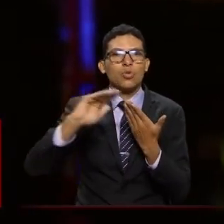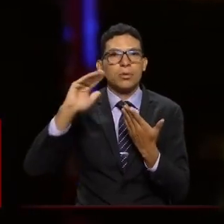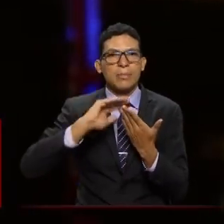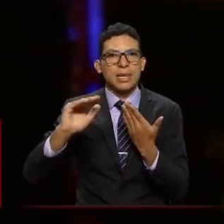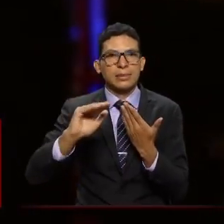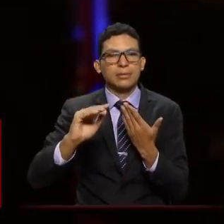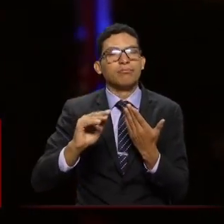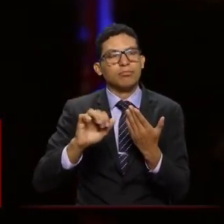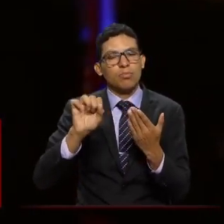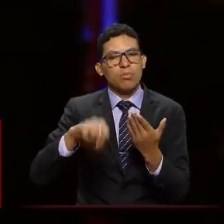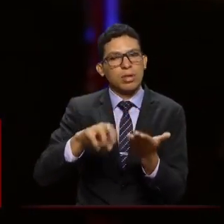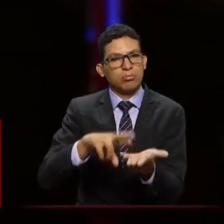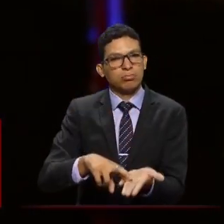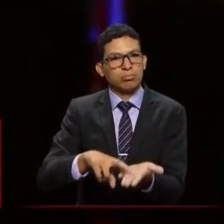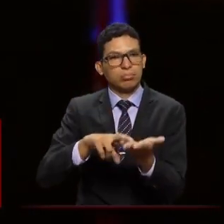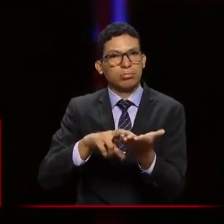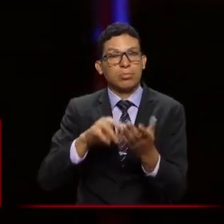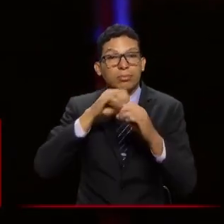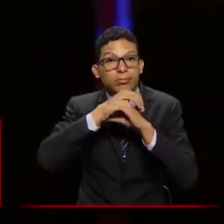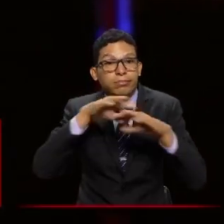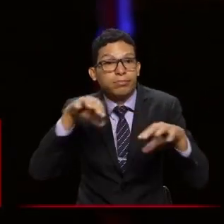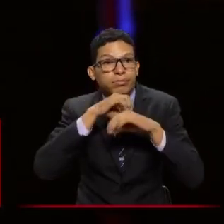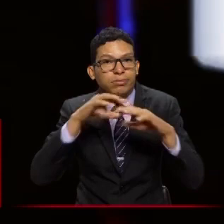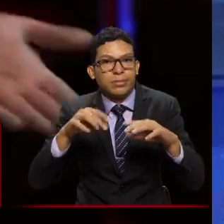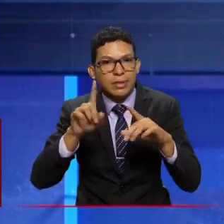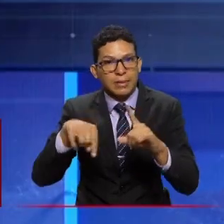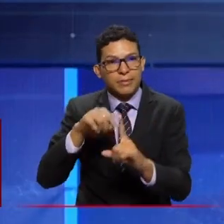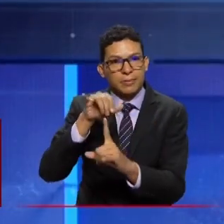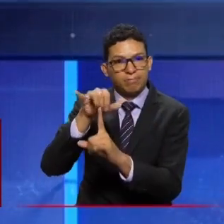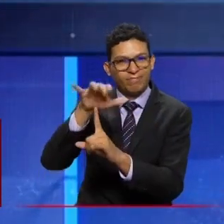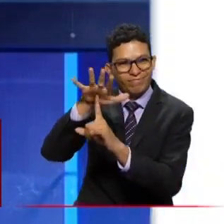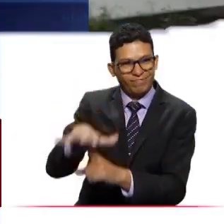su reivindicación sea tan viral como lo fue la ofensa.